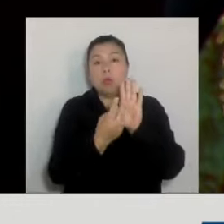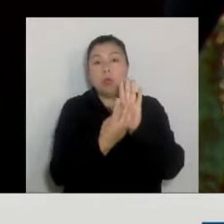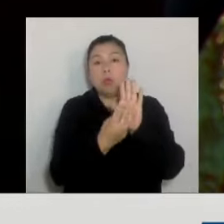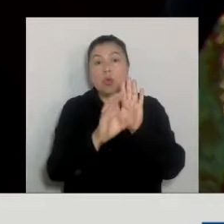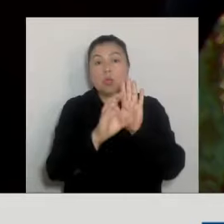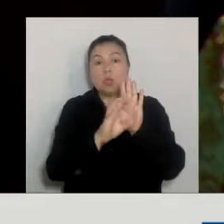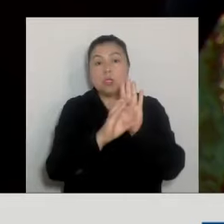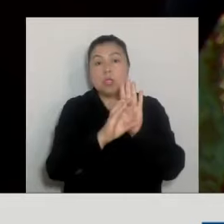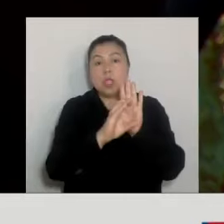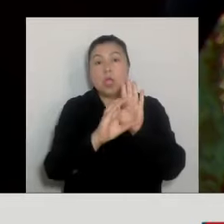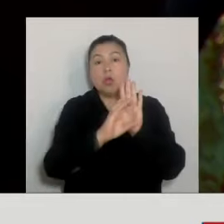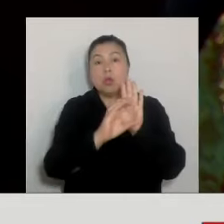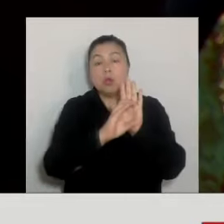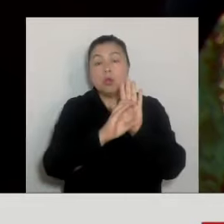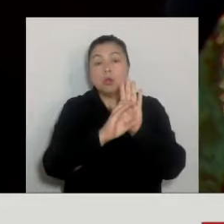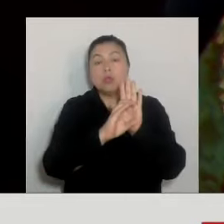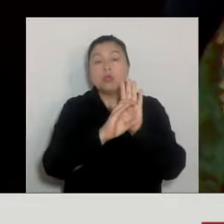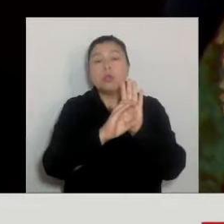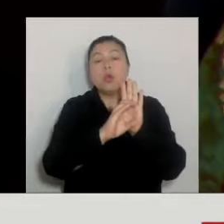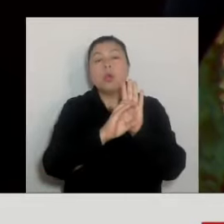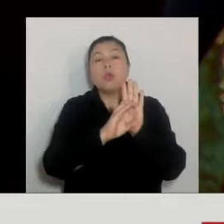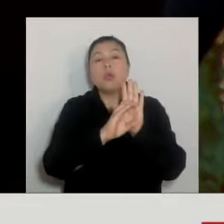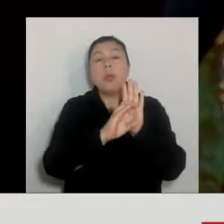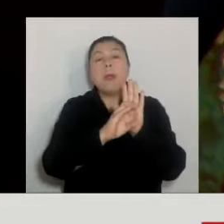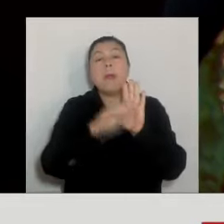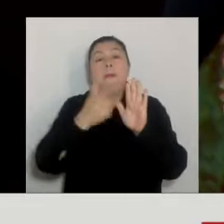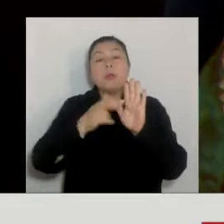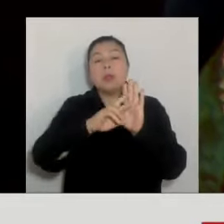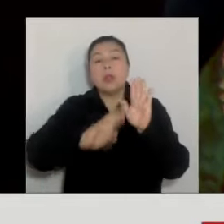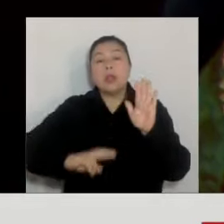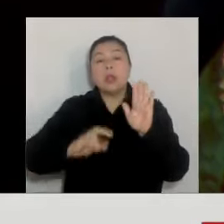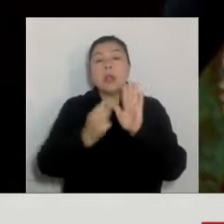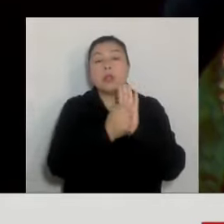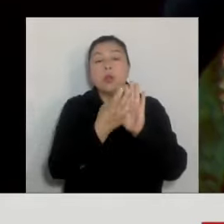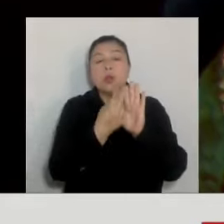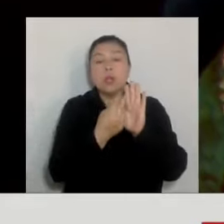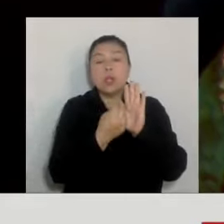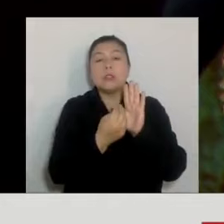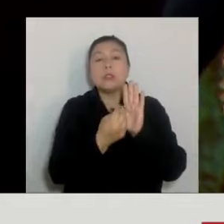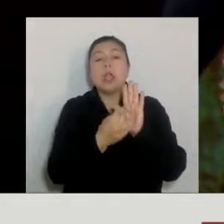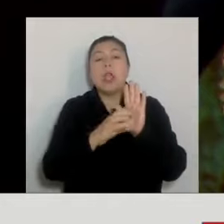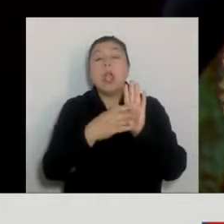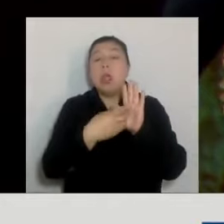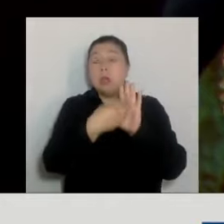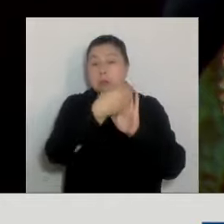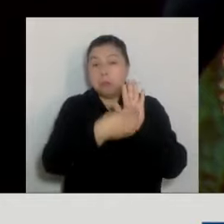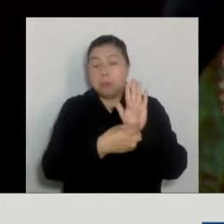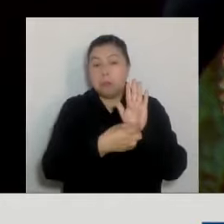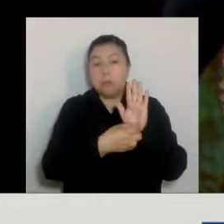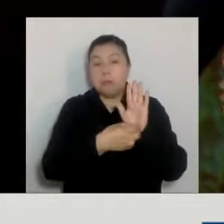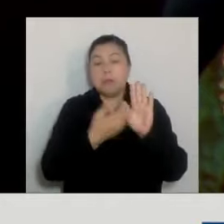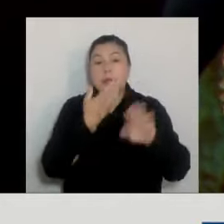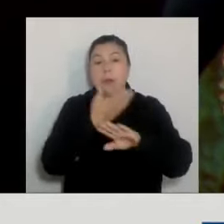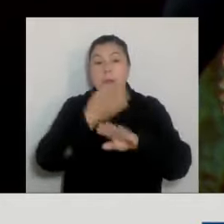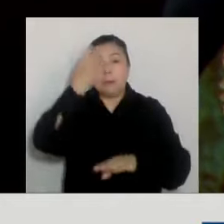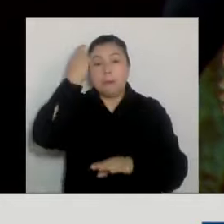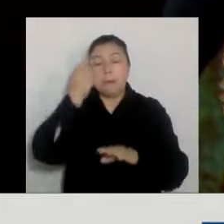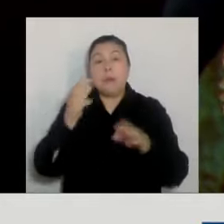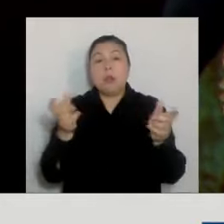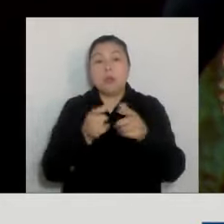constitución política de la República y en el artículo 313 del reglamento de la corporación solicita la creación de una comisión